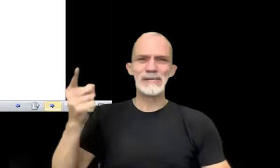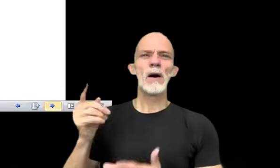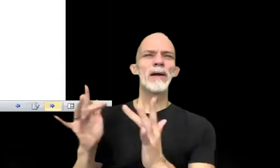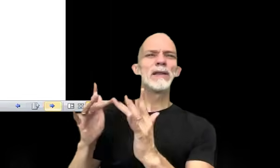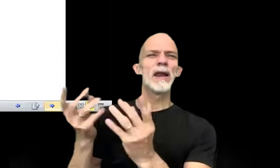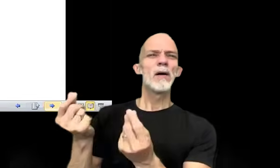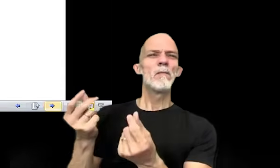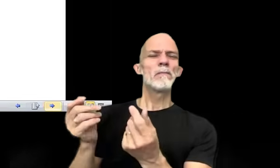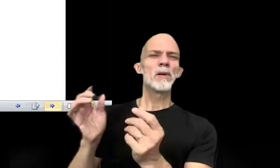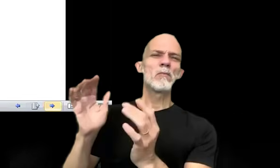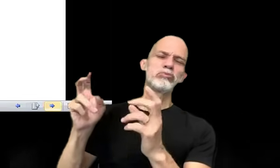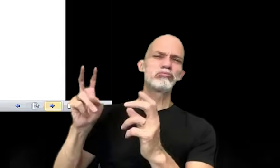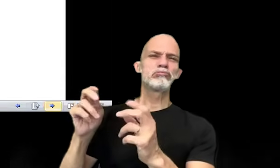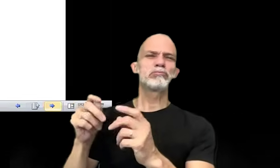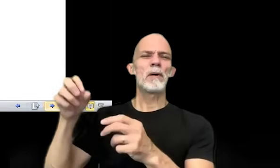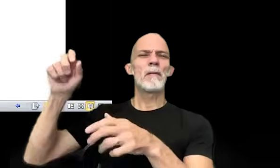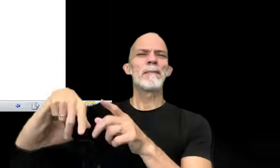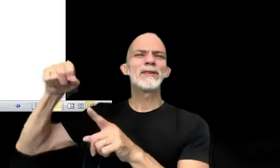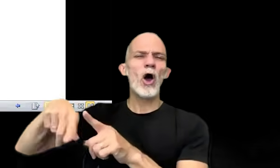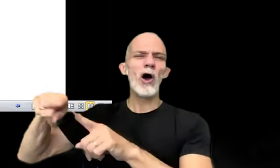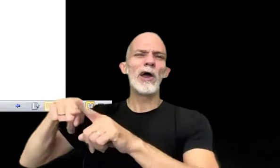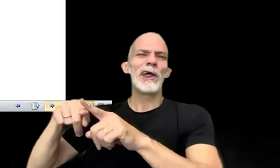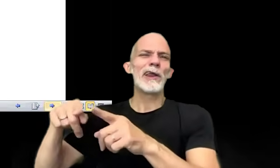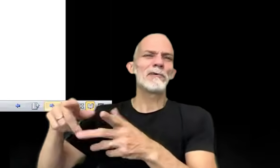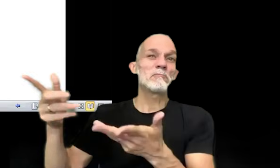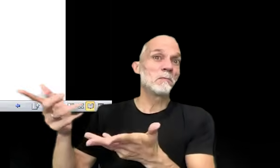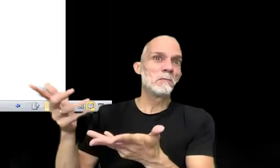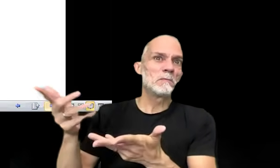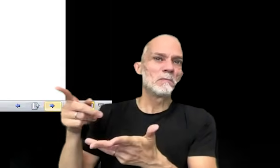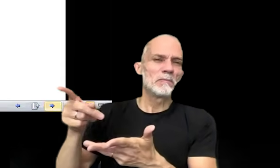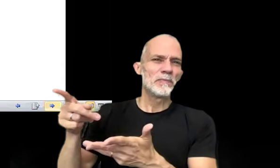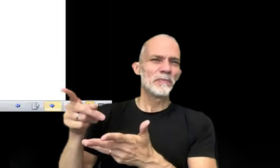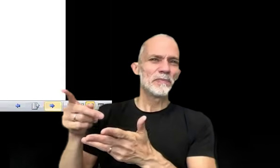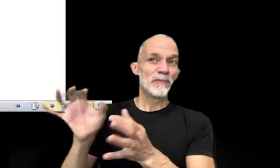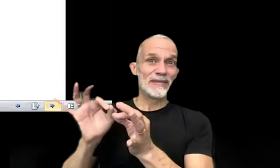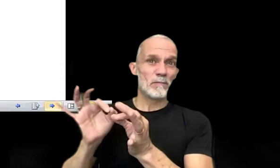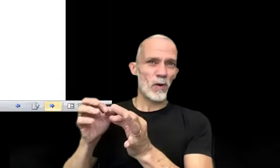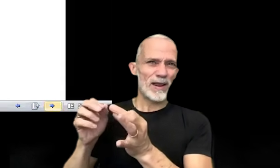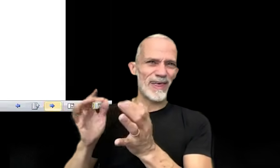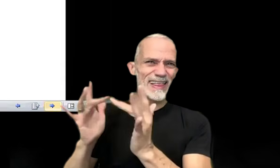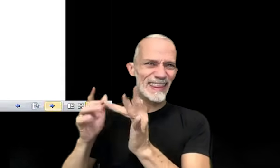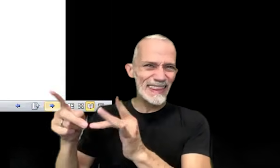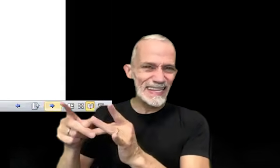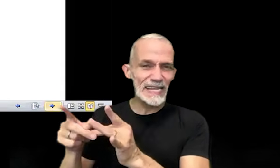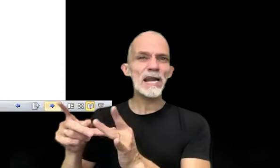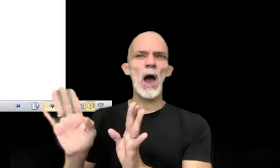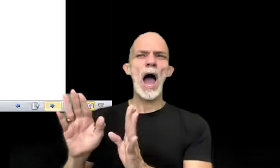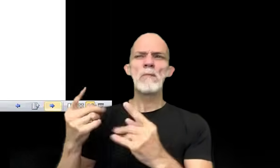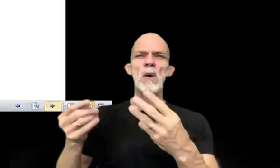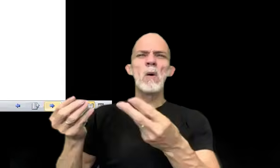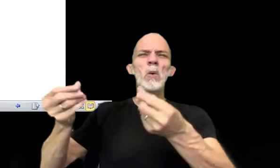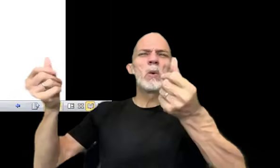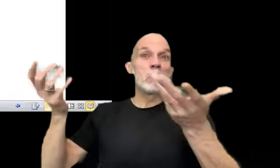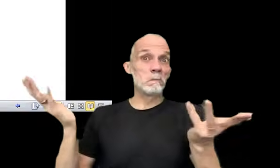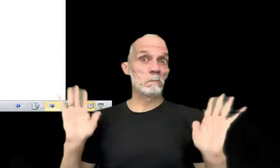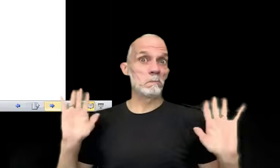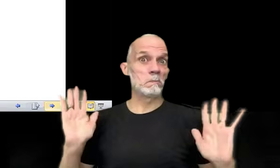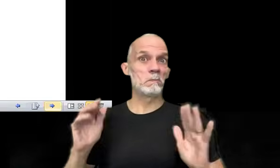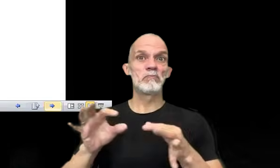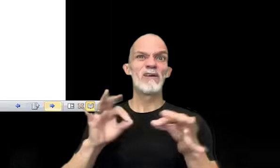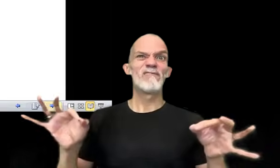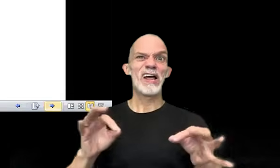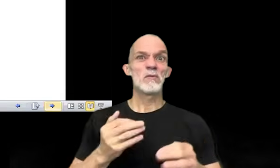consideraban, sí, sobre todo los activos digitales, las criptomonedas, las monedas digitales, consideraban que eran bienes inmateriales por una